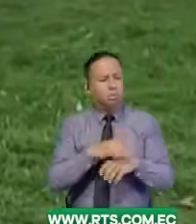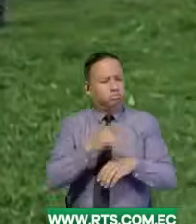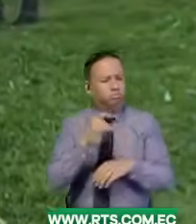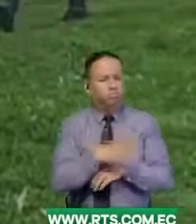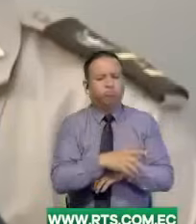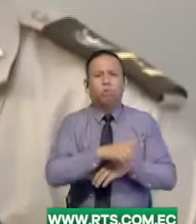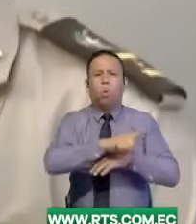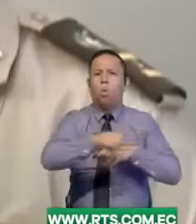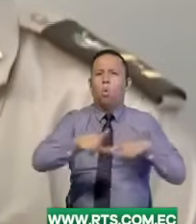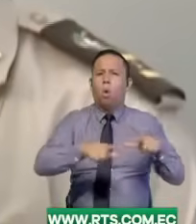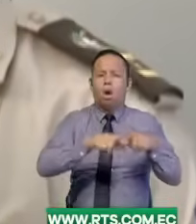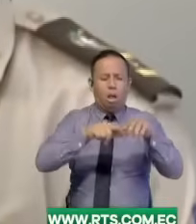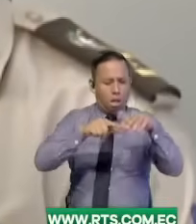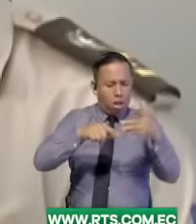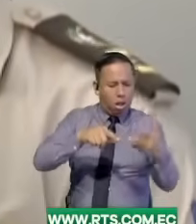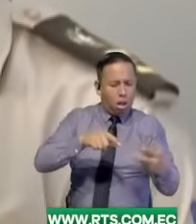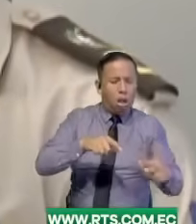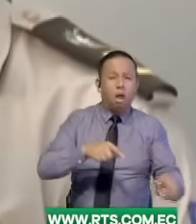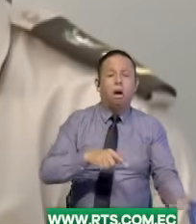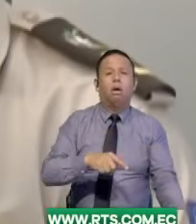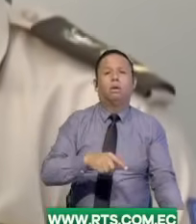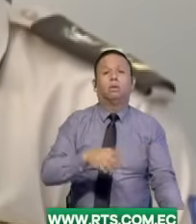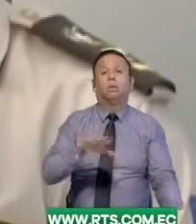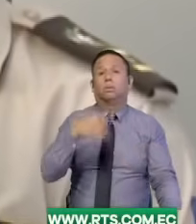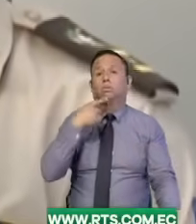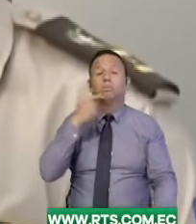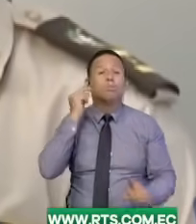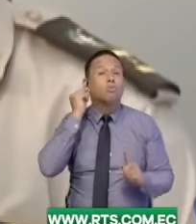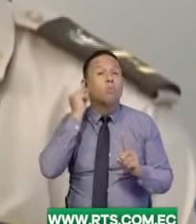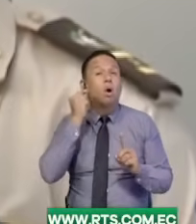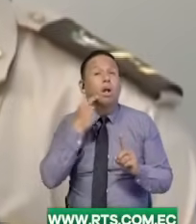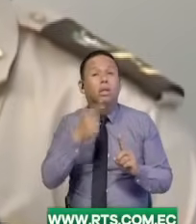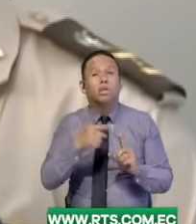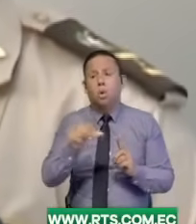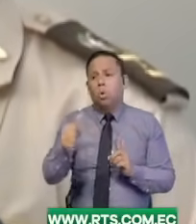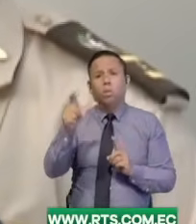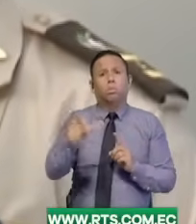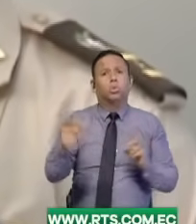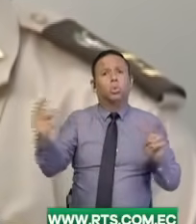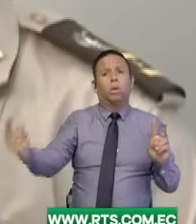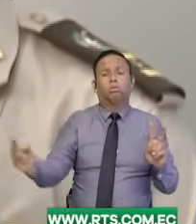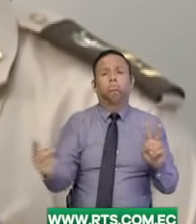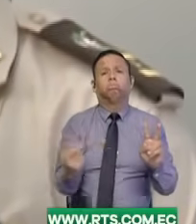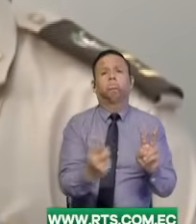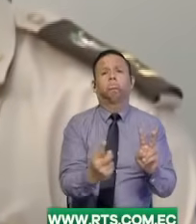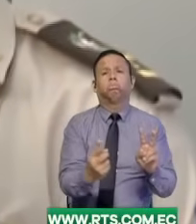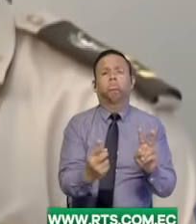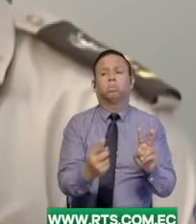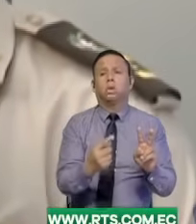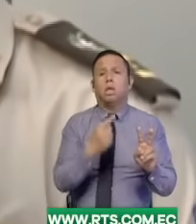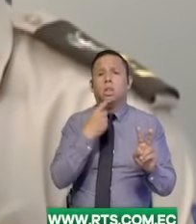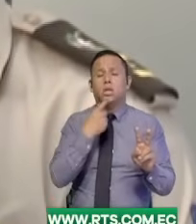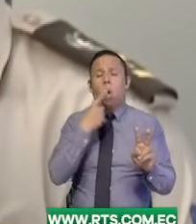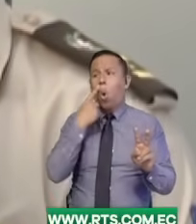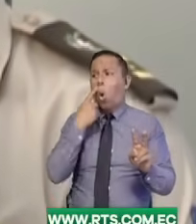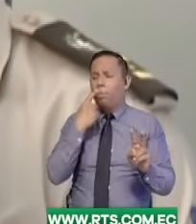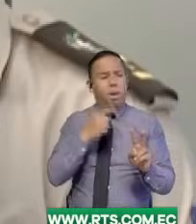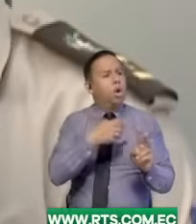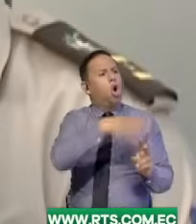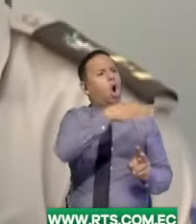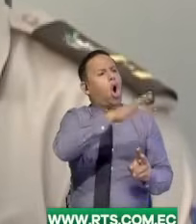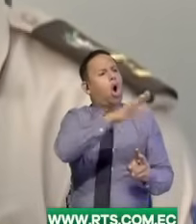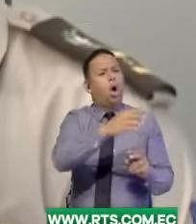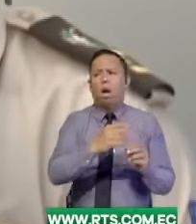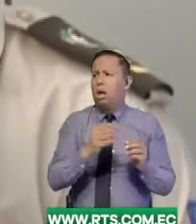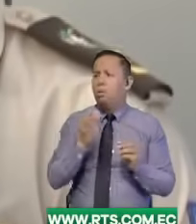quebrada. La enamorada indica que una persona se acercó y el enamorado le indicó a ella que corra, y esta